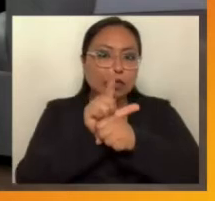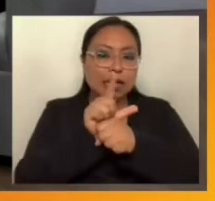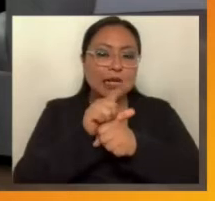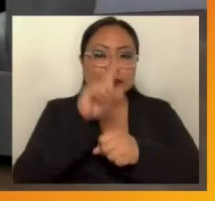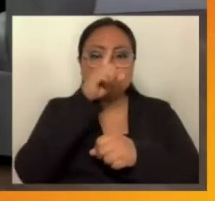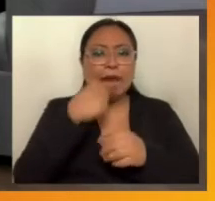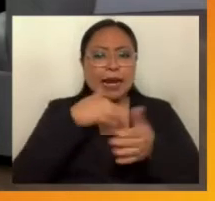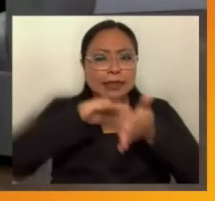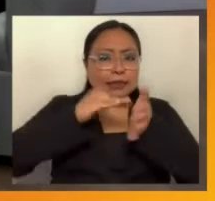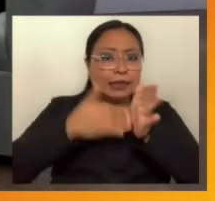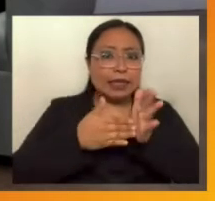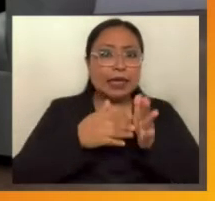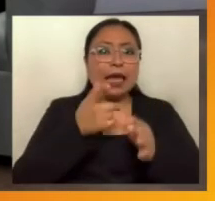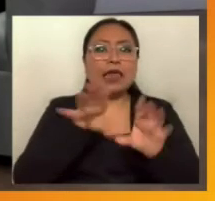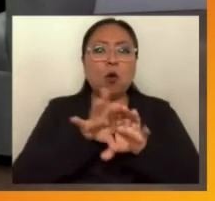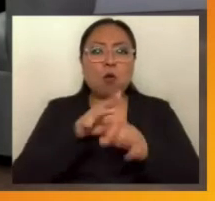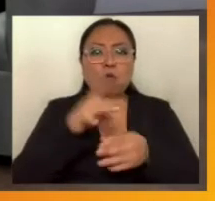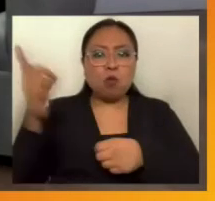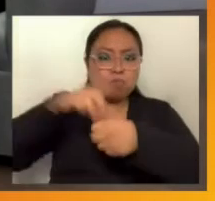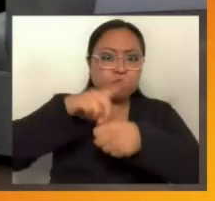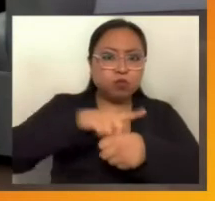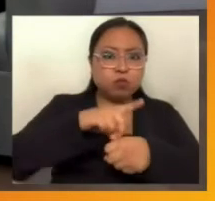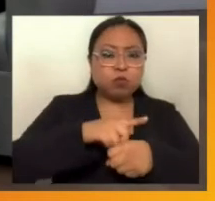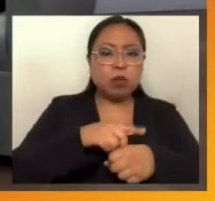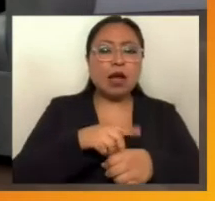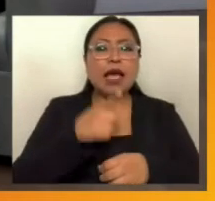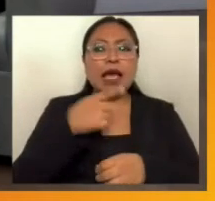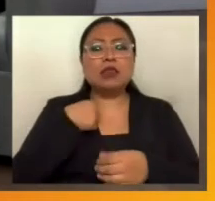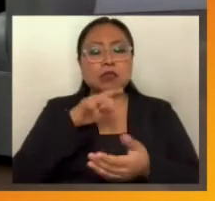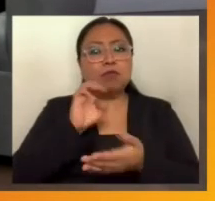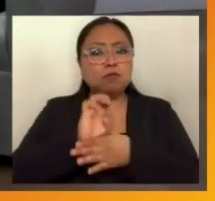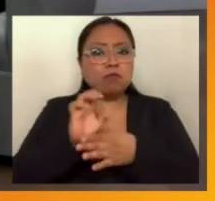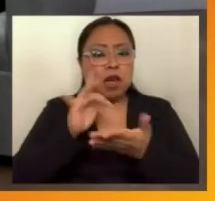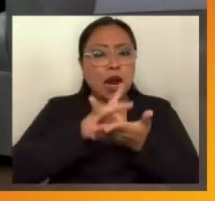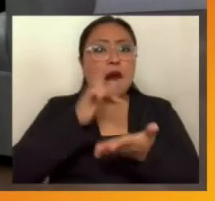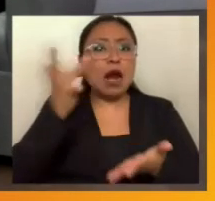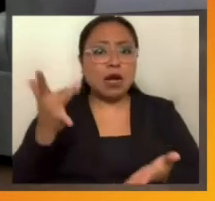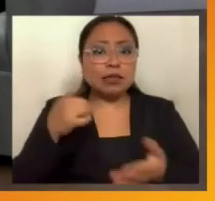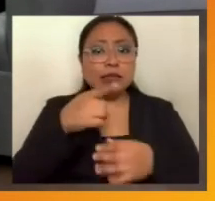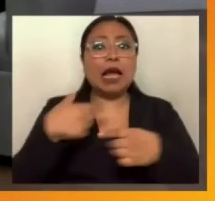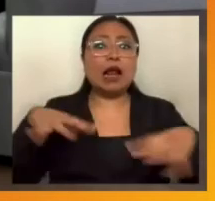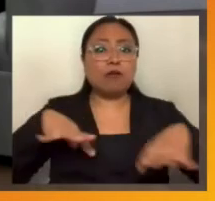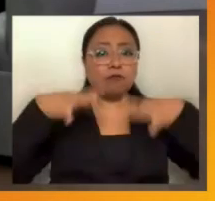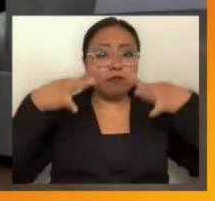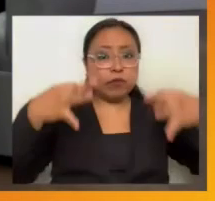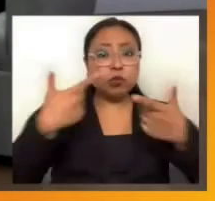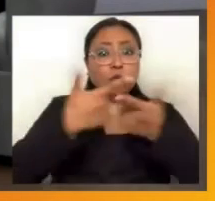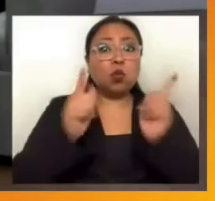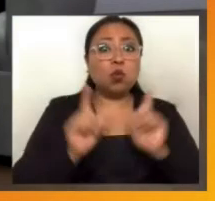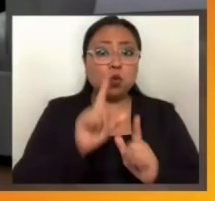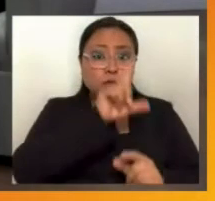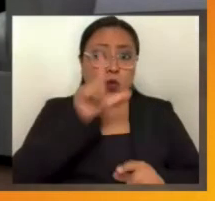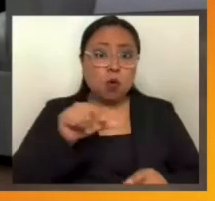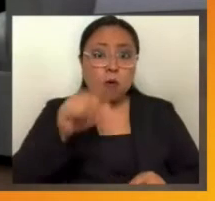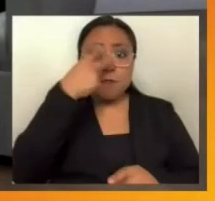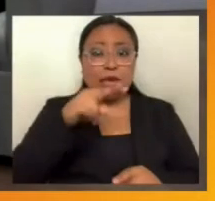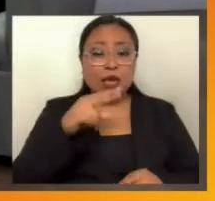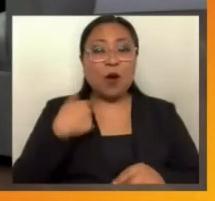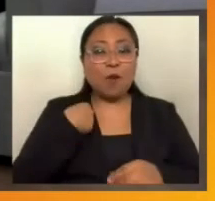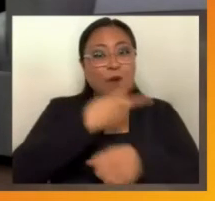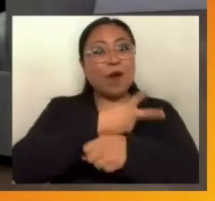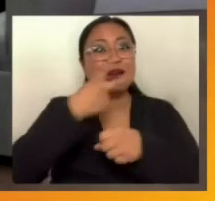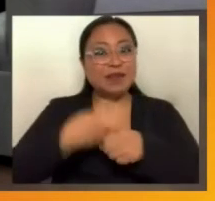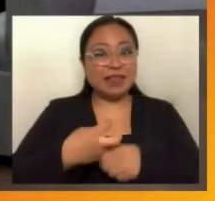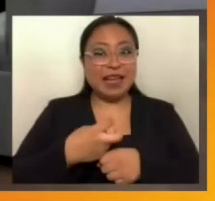Y para esto, agradecer desde luego a Fundación Grupo México que nos hayan invitado y considerado. Pues tenemos el día de hoy a